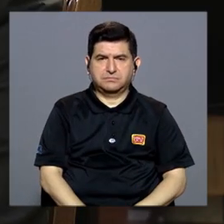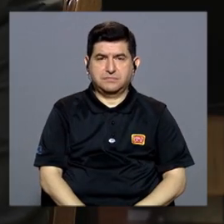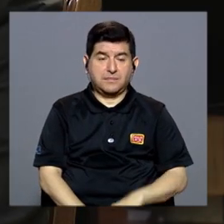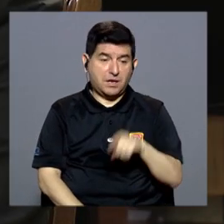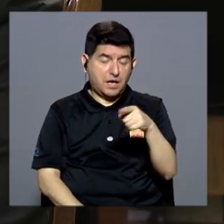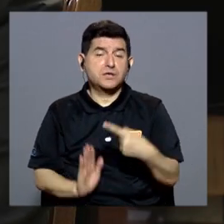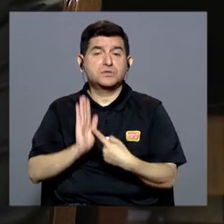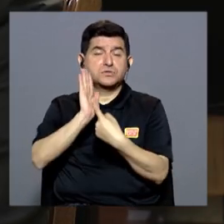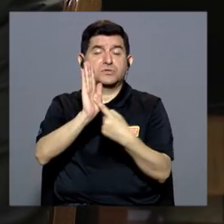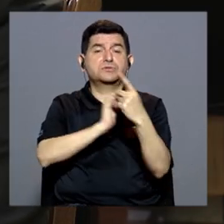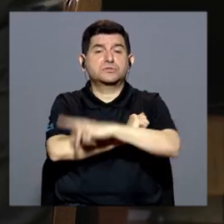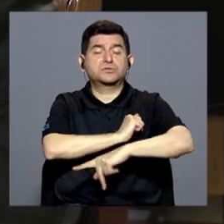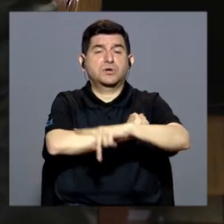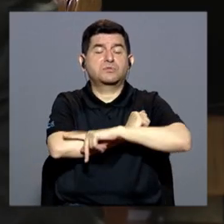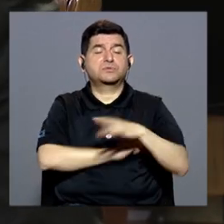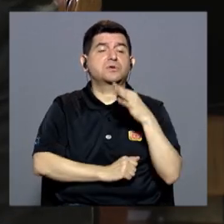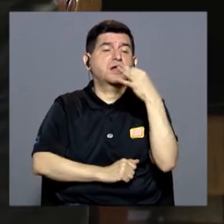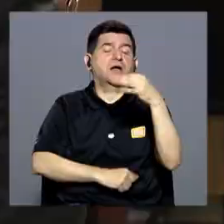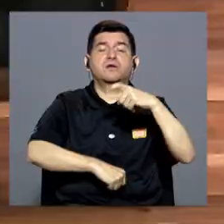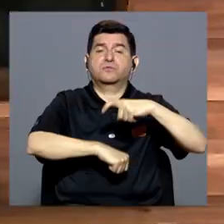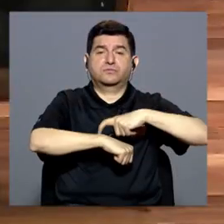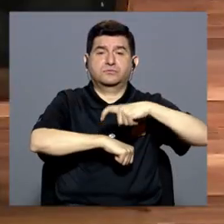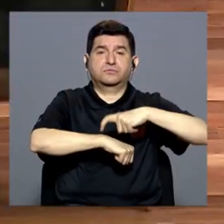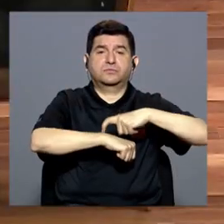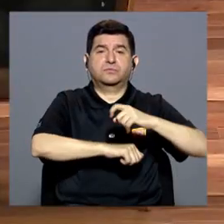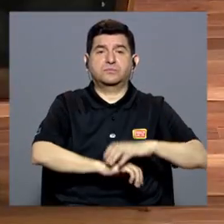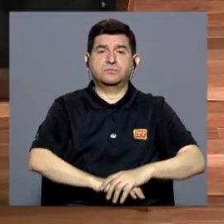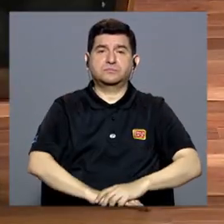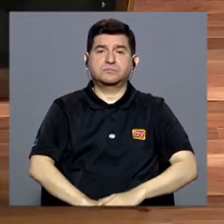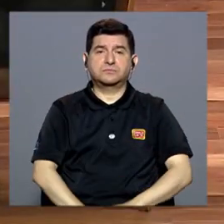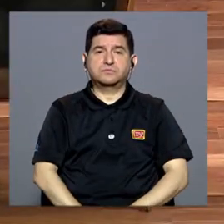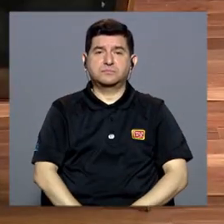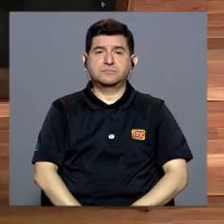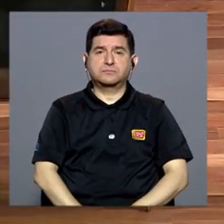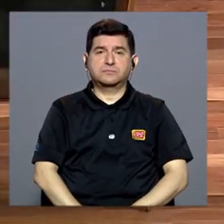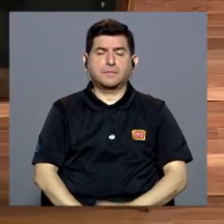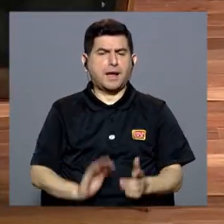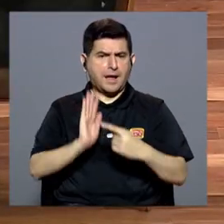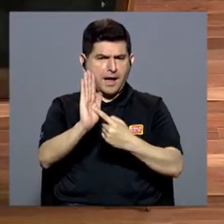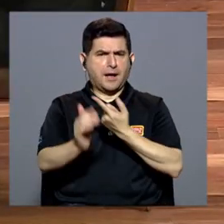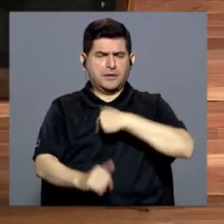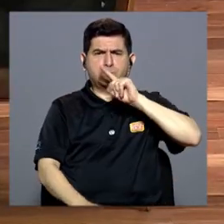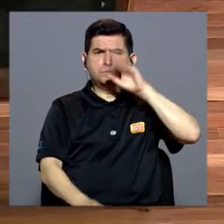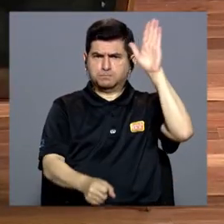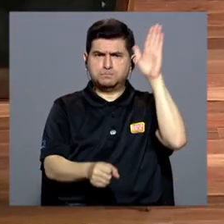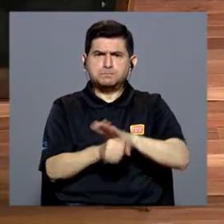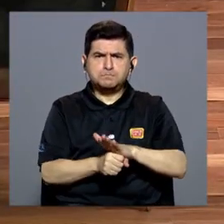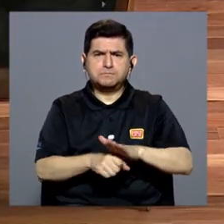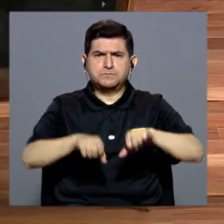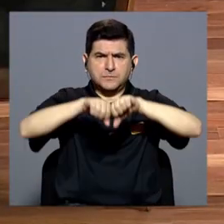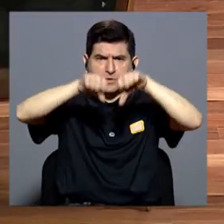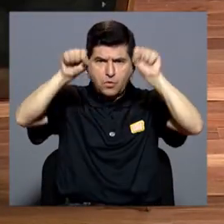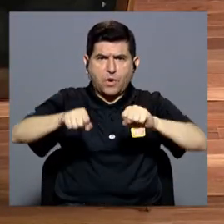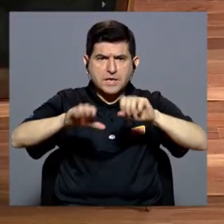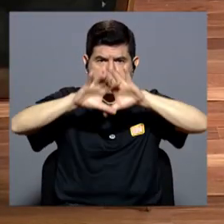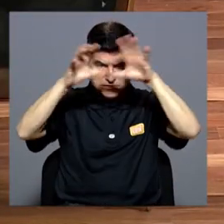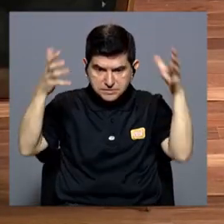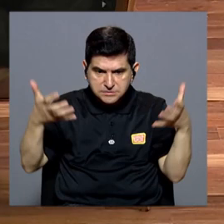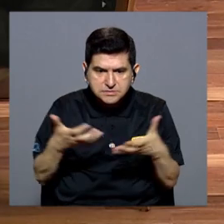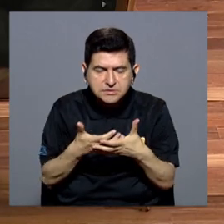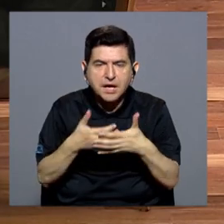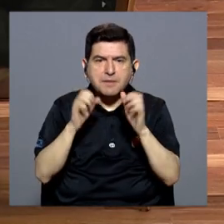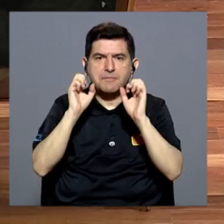será presentado al país próximamente. Lo cual muestra nuestro compromiso con el sistema global de